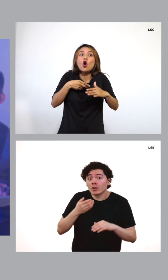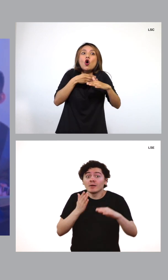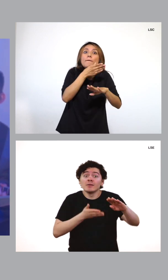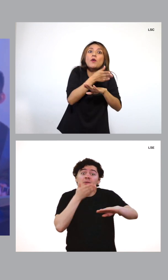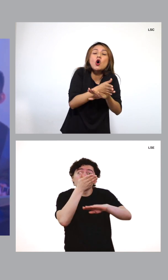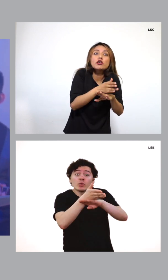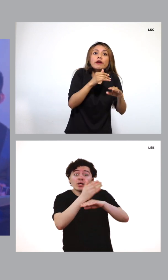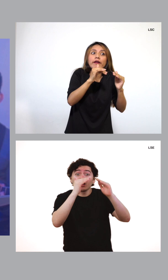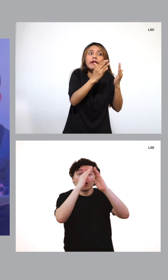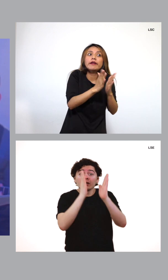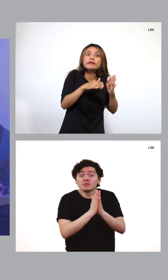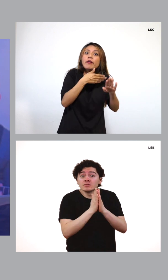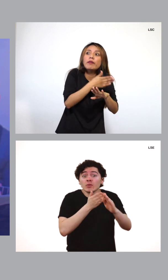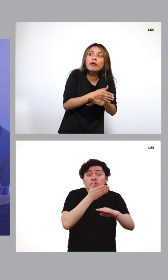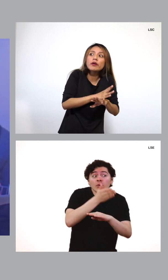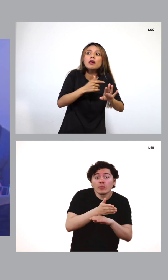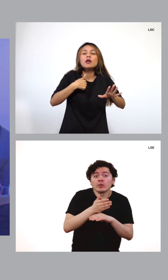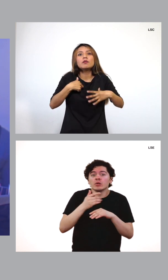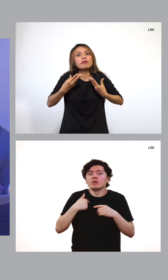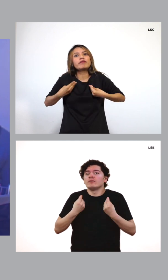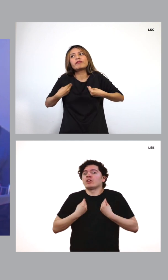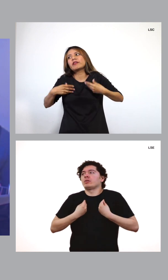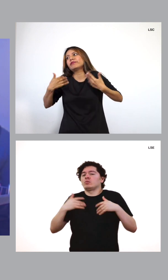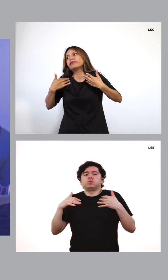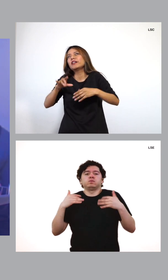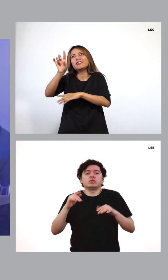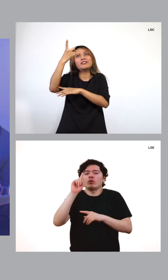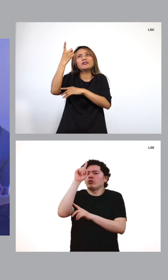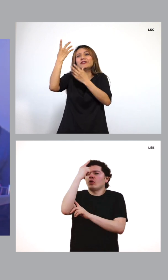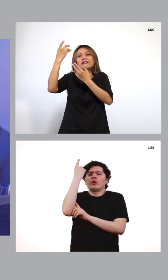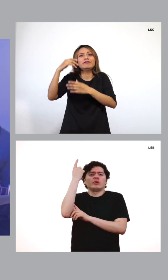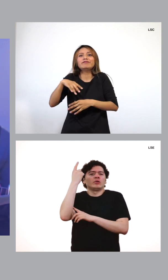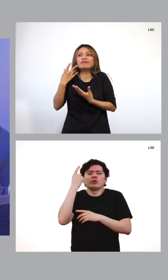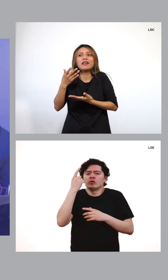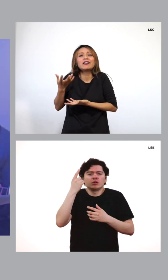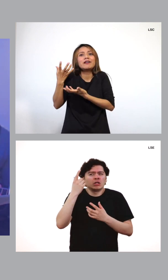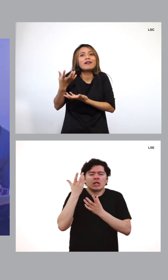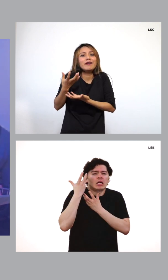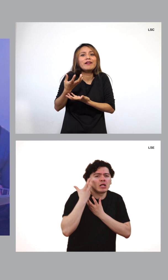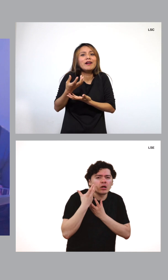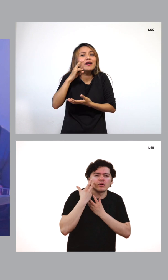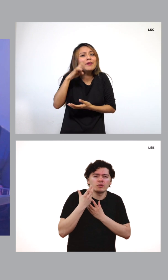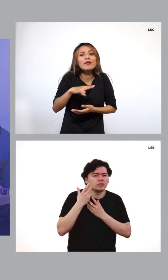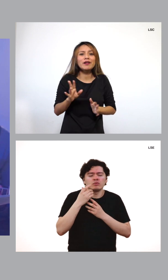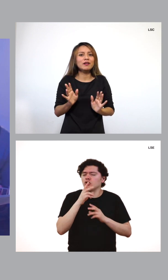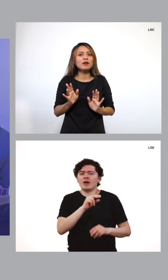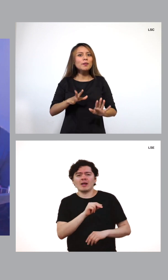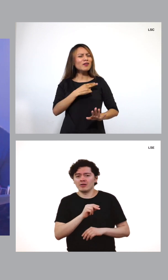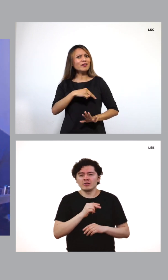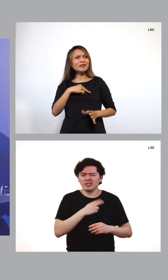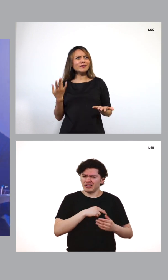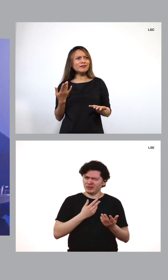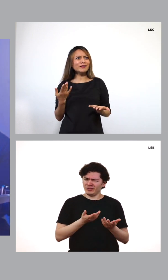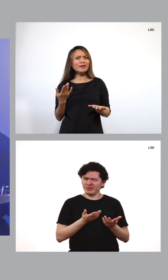cae el tejado. ¿Por qué? Porque con todo lo que tengo en mi vida, Dios no puede soportar eso. ¿Desde cuándo eso es el estilo de vida del cristianismo?